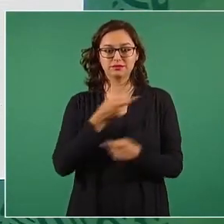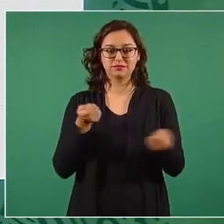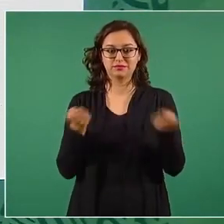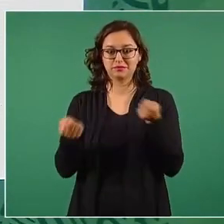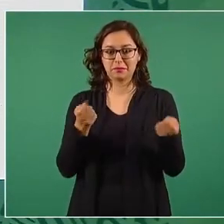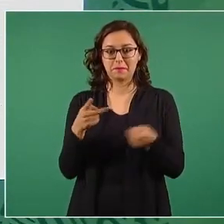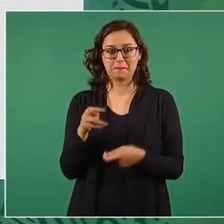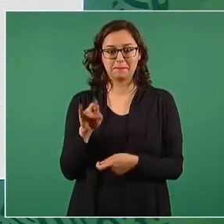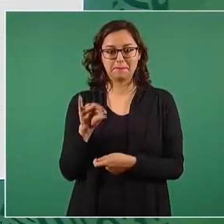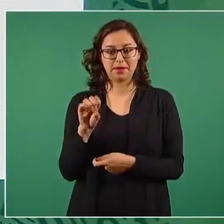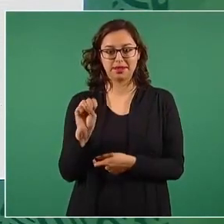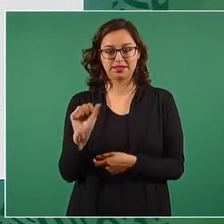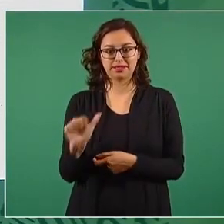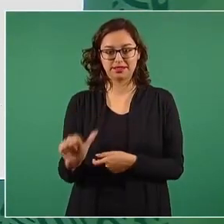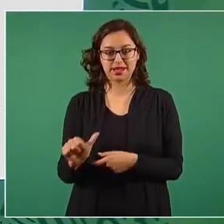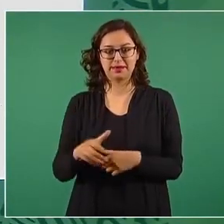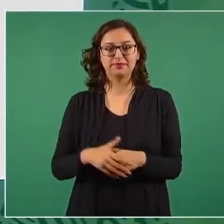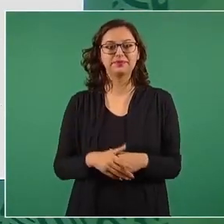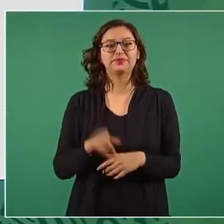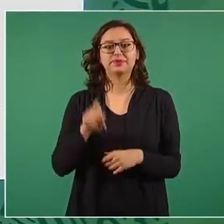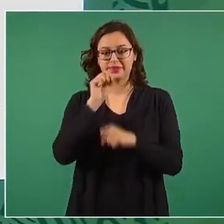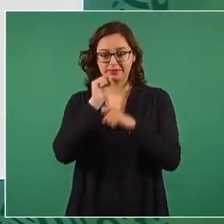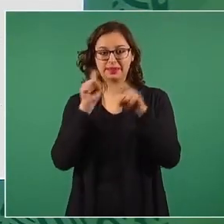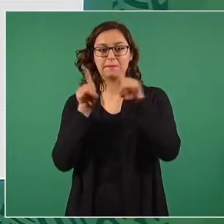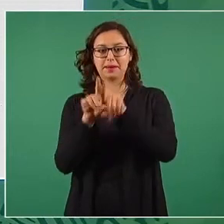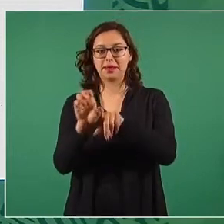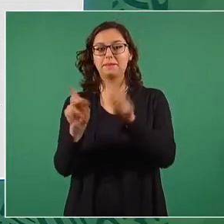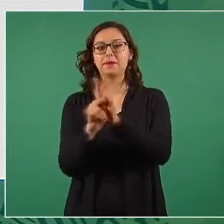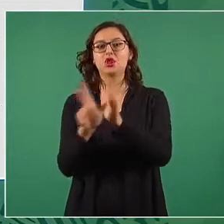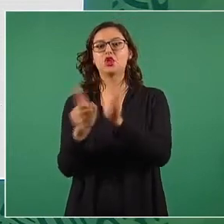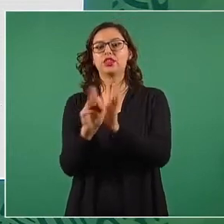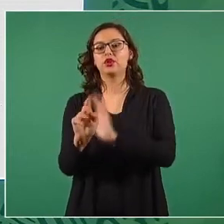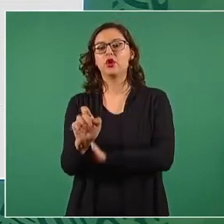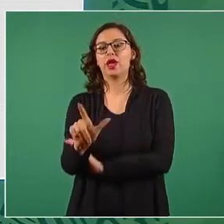Prisa, que también publica en El País.